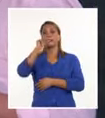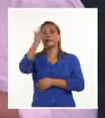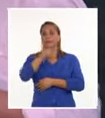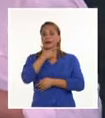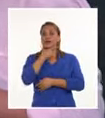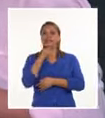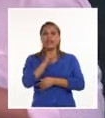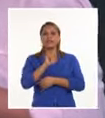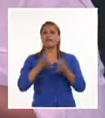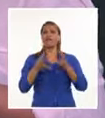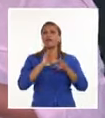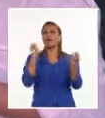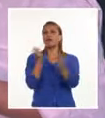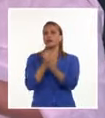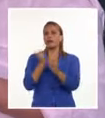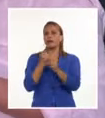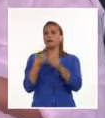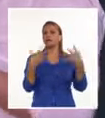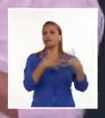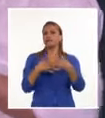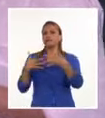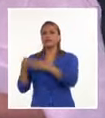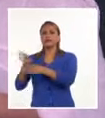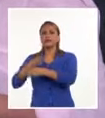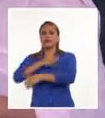mecanismo interregional haya